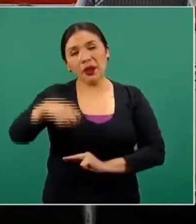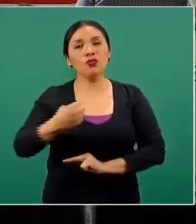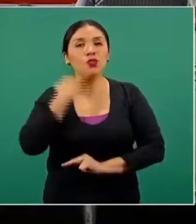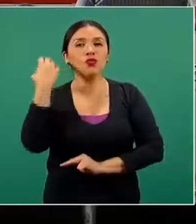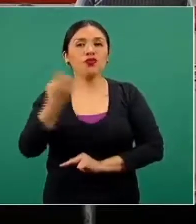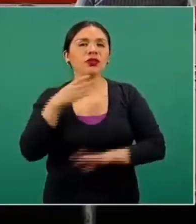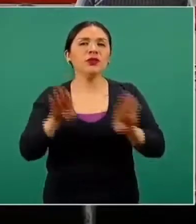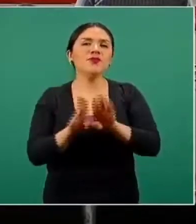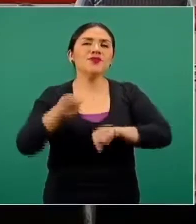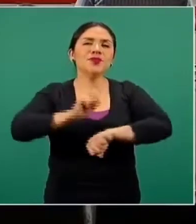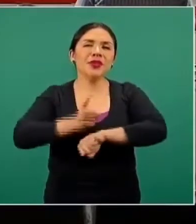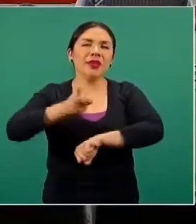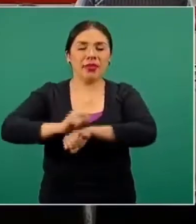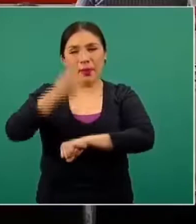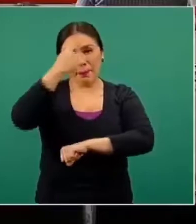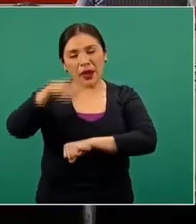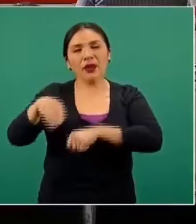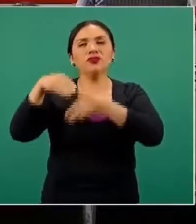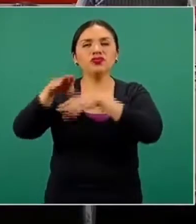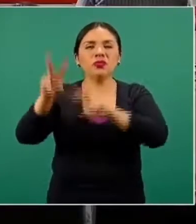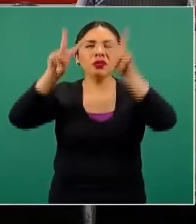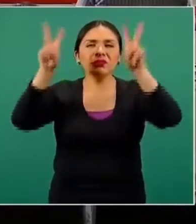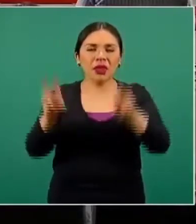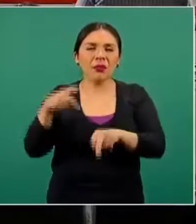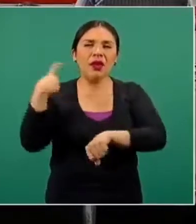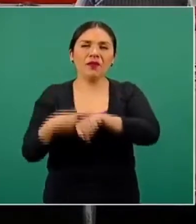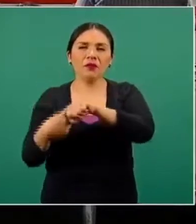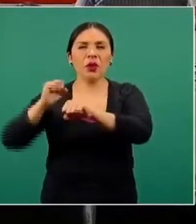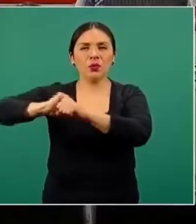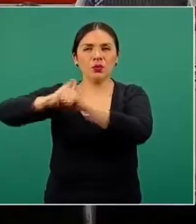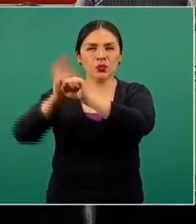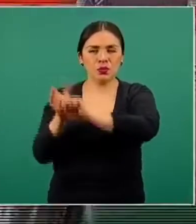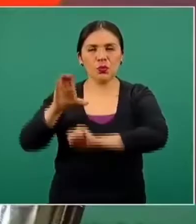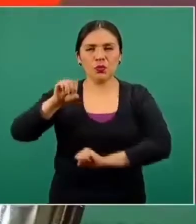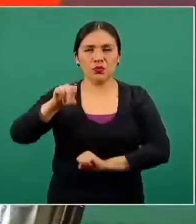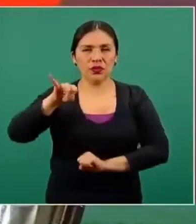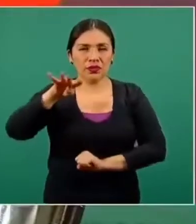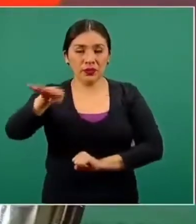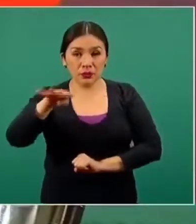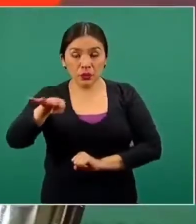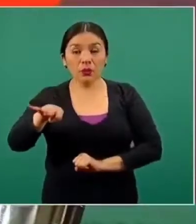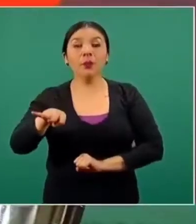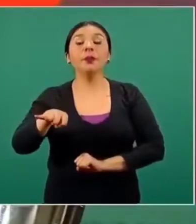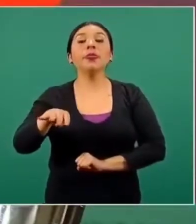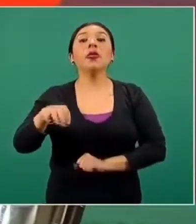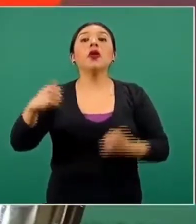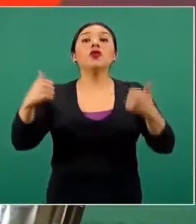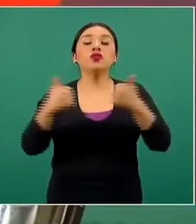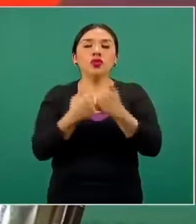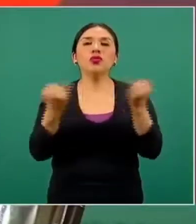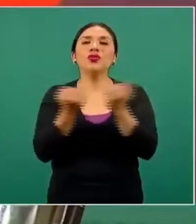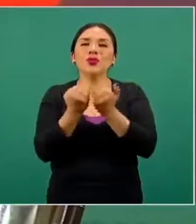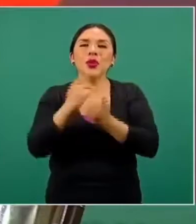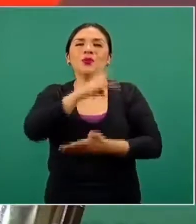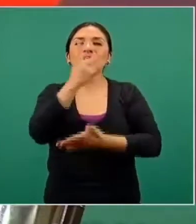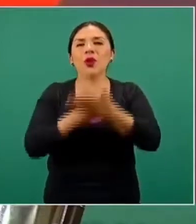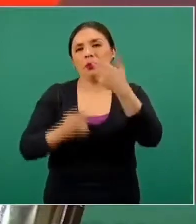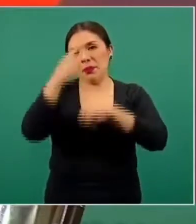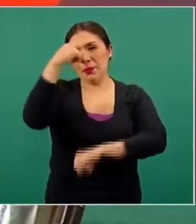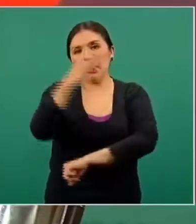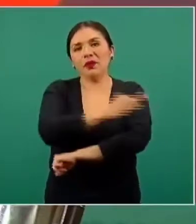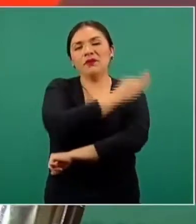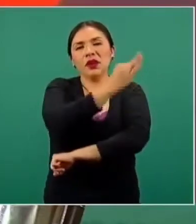diaria sobre la epidemia de COVID-19 y el programa de vacunación, la estrategia de